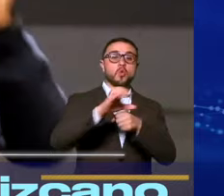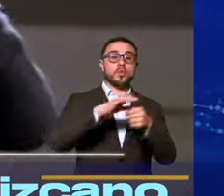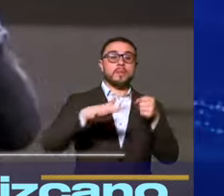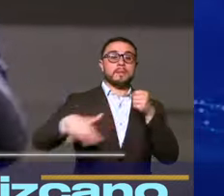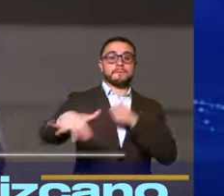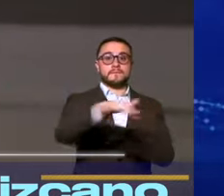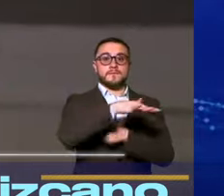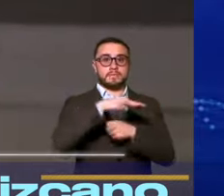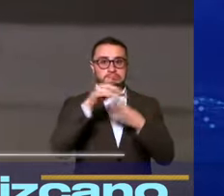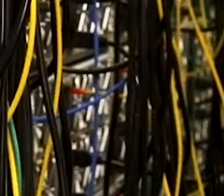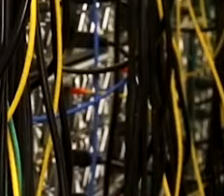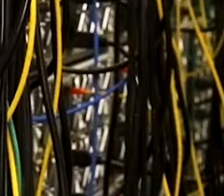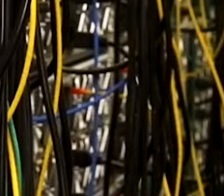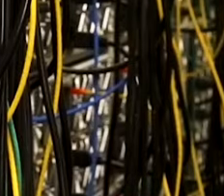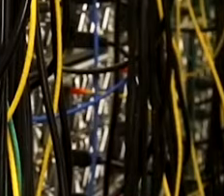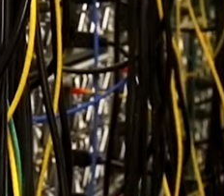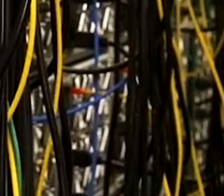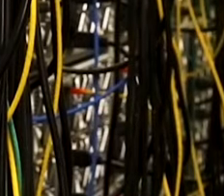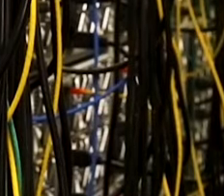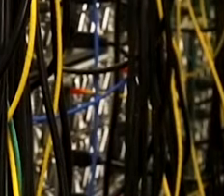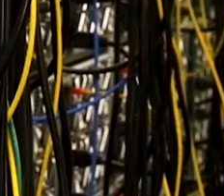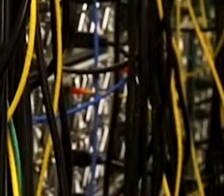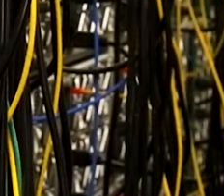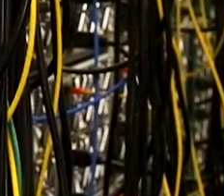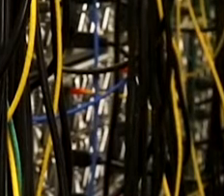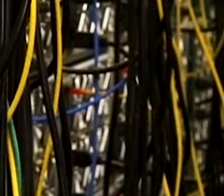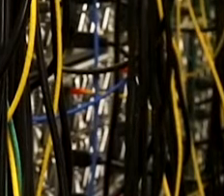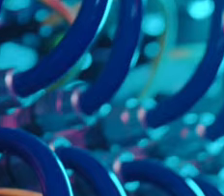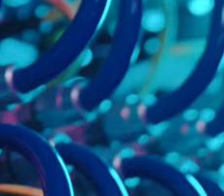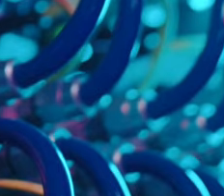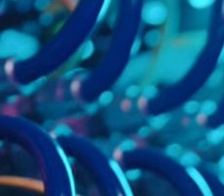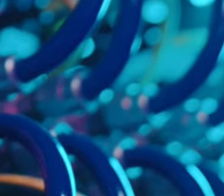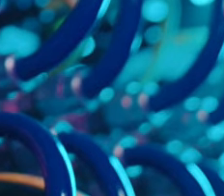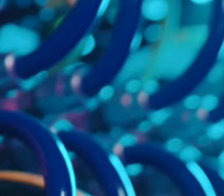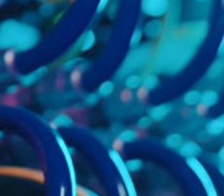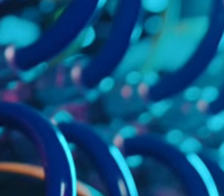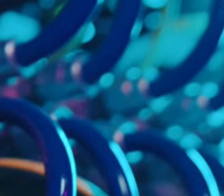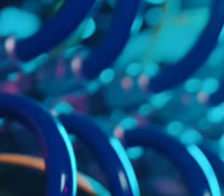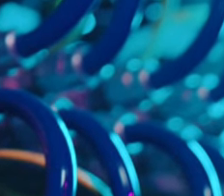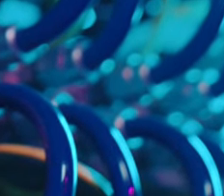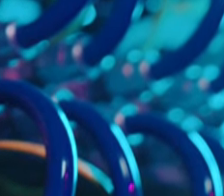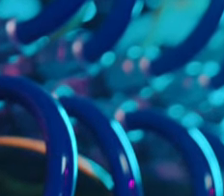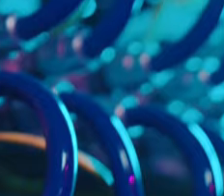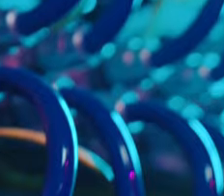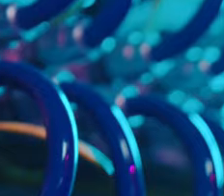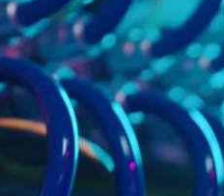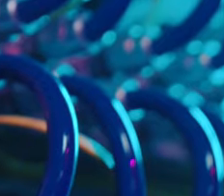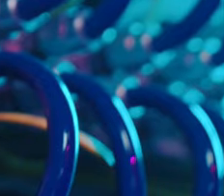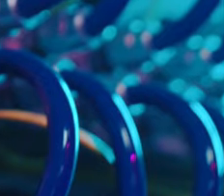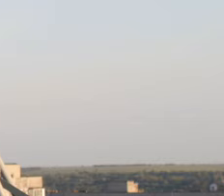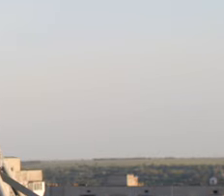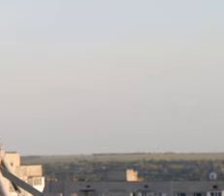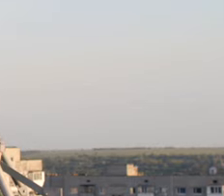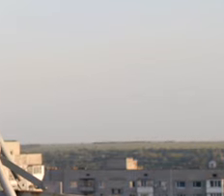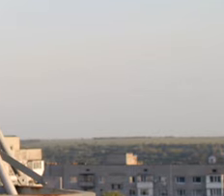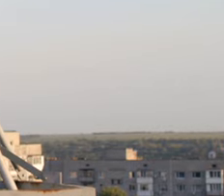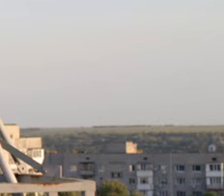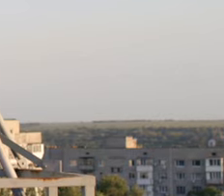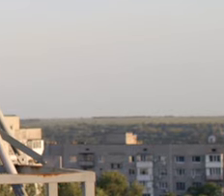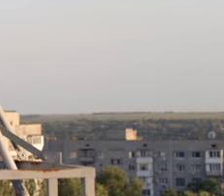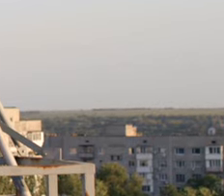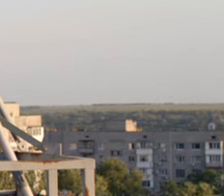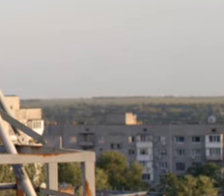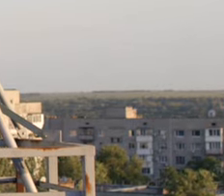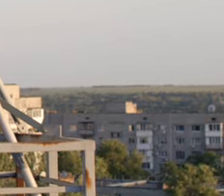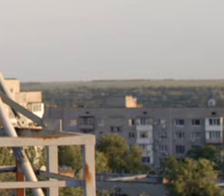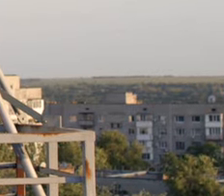pero especialmente en Soacha, vamos a invertir, presidente, y ya estamos estructurando el proyecto, 40 mil millones de